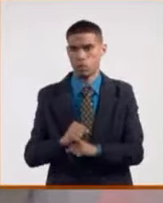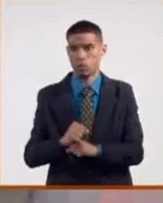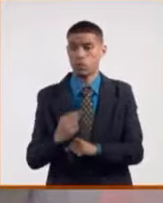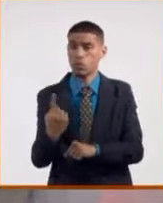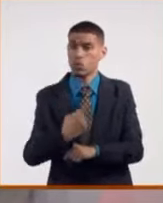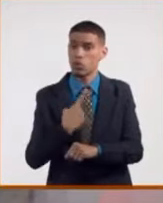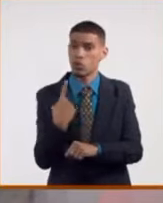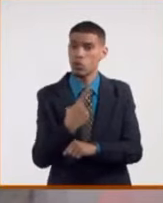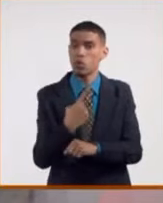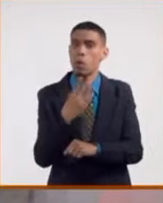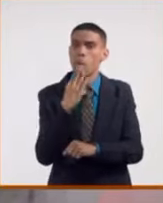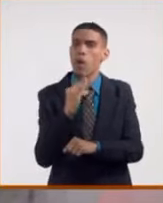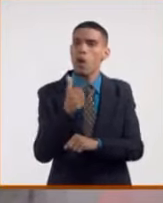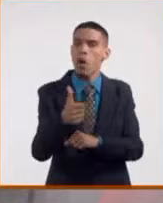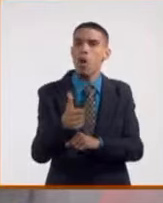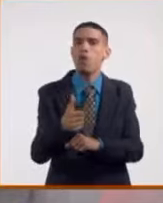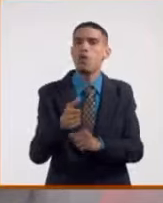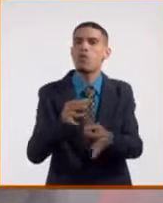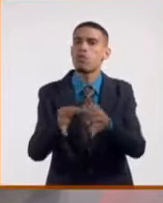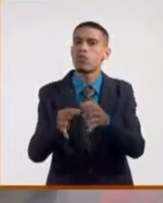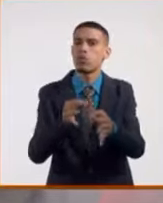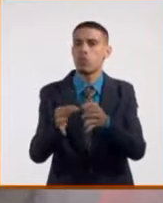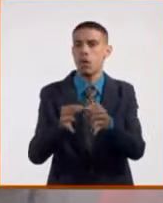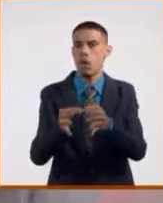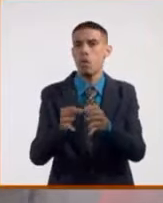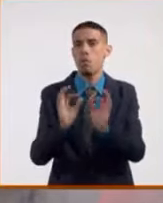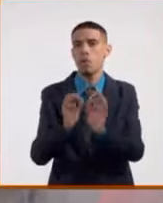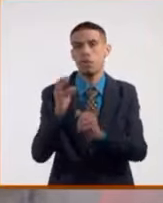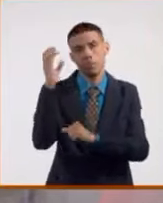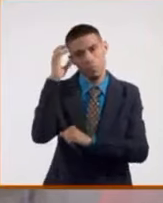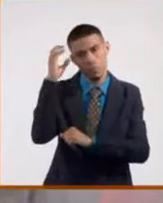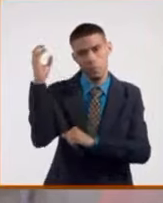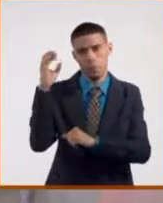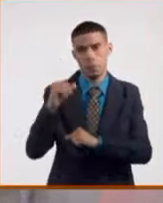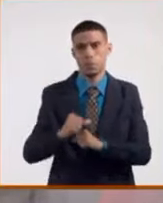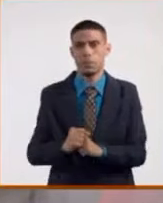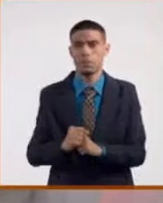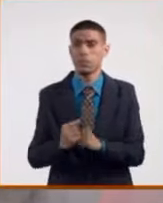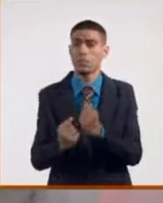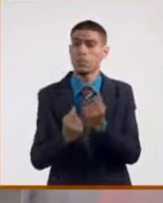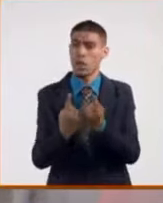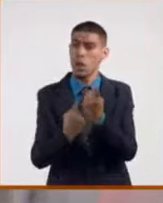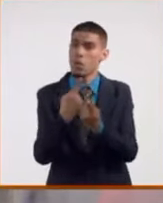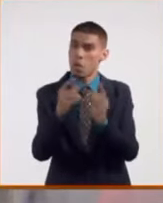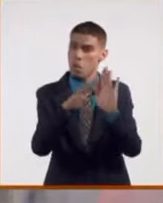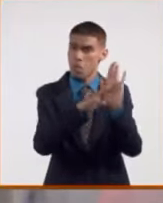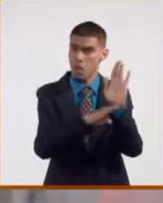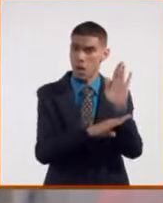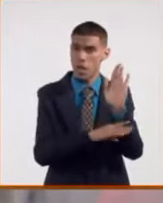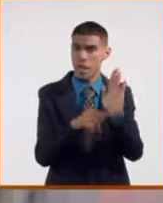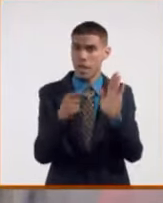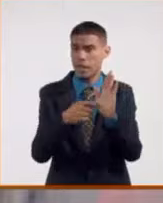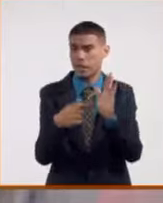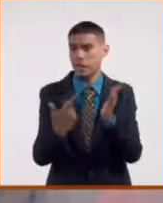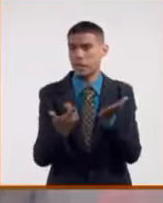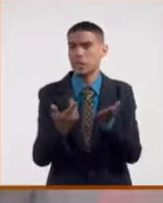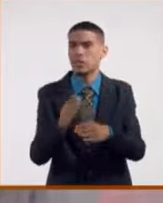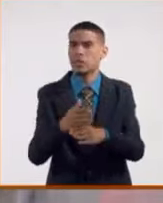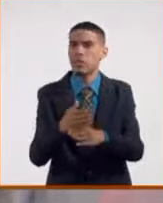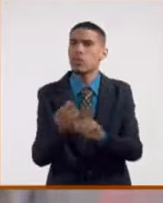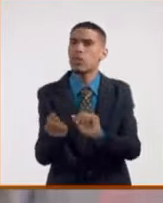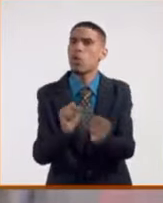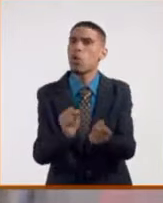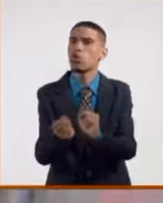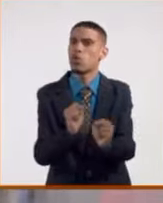papel del estado como inter regulador en la economía y de hecho hay un grupo de medidas asociadas a la intervención del Estado para controlar los mercados